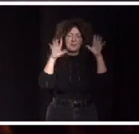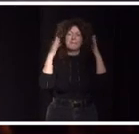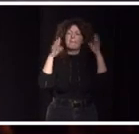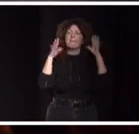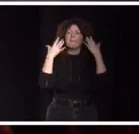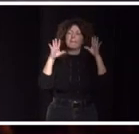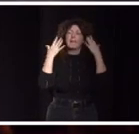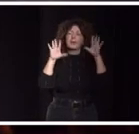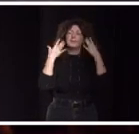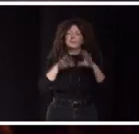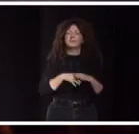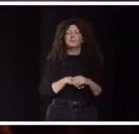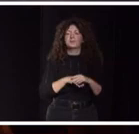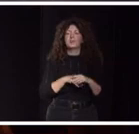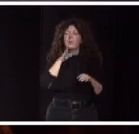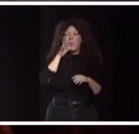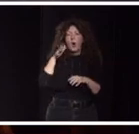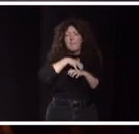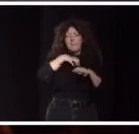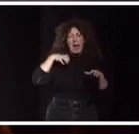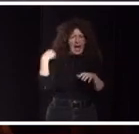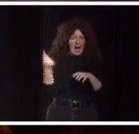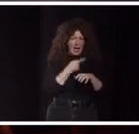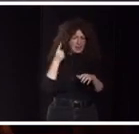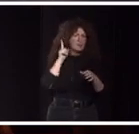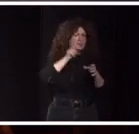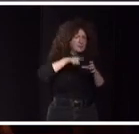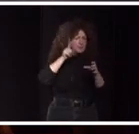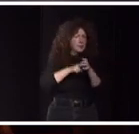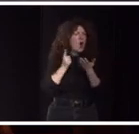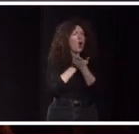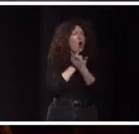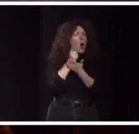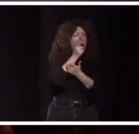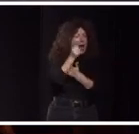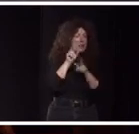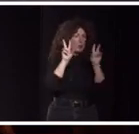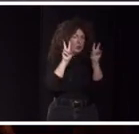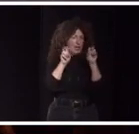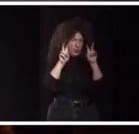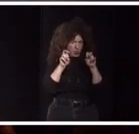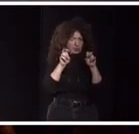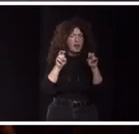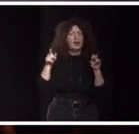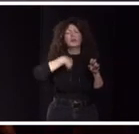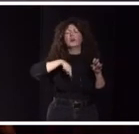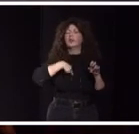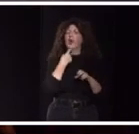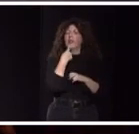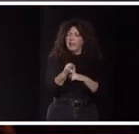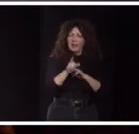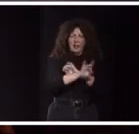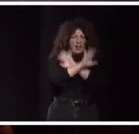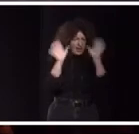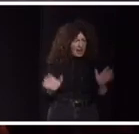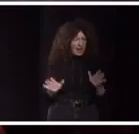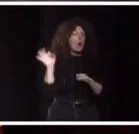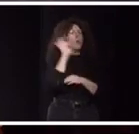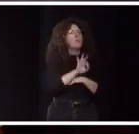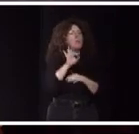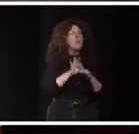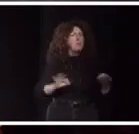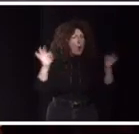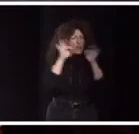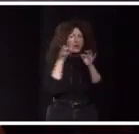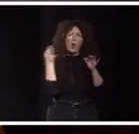haber respaldado mayoritariamente una nueva hoja de ruta en la que decimos muy claro que Podemos tiene